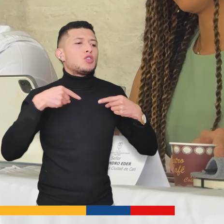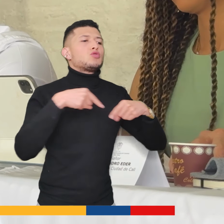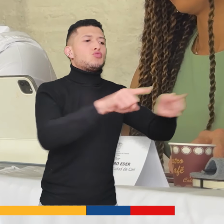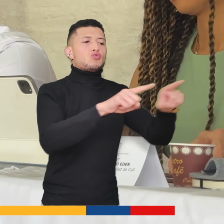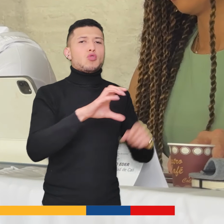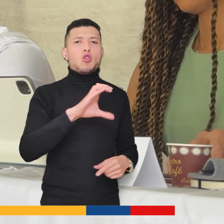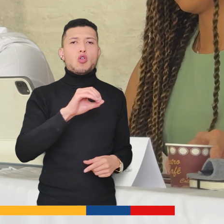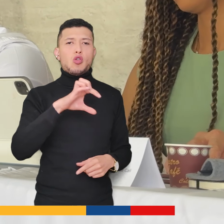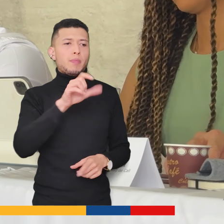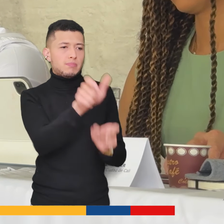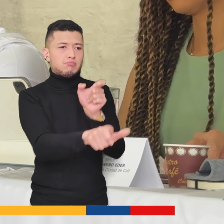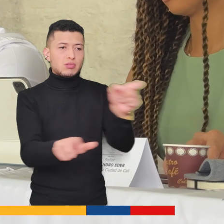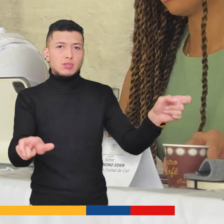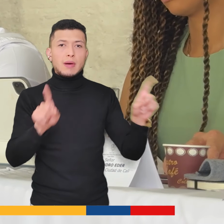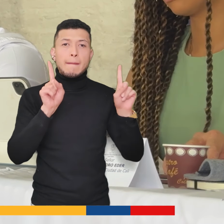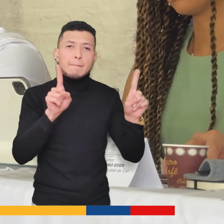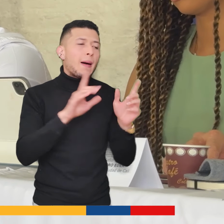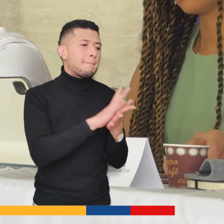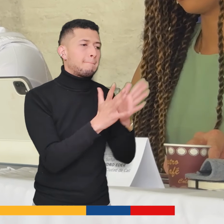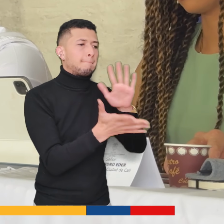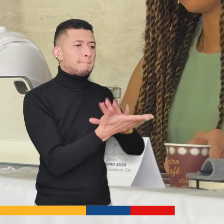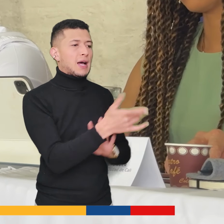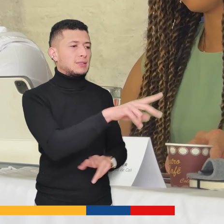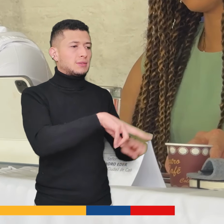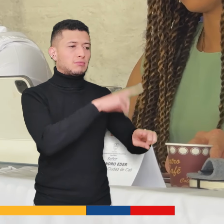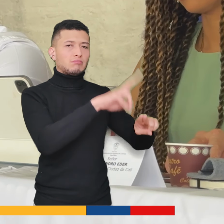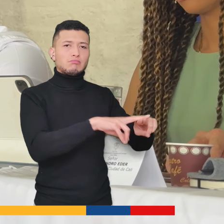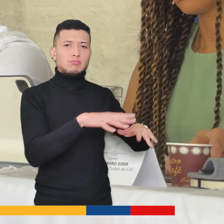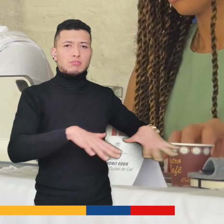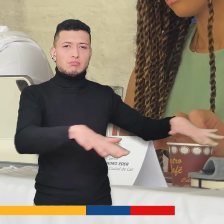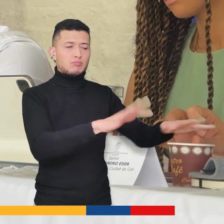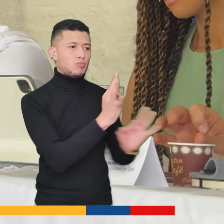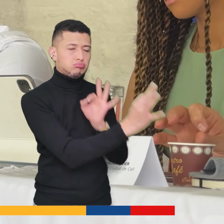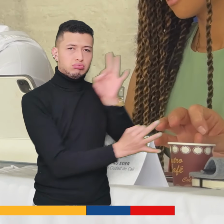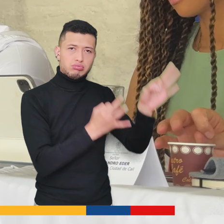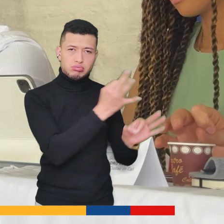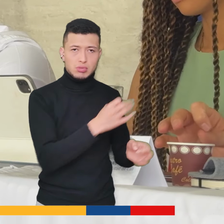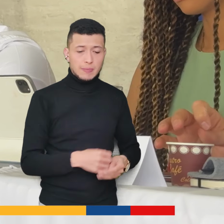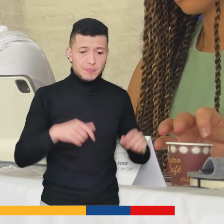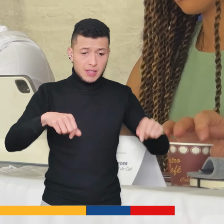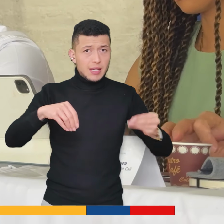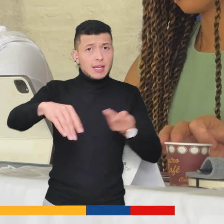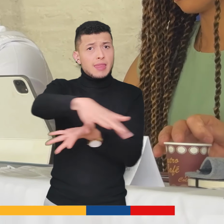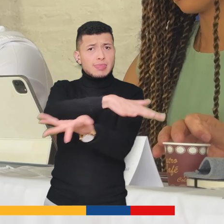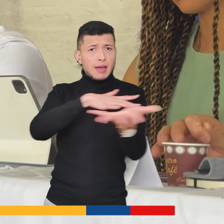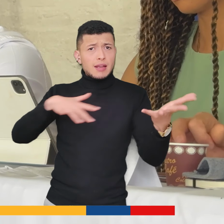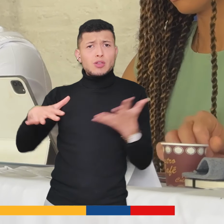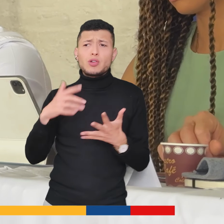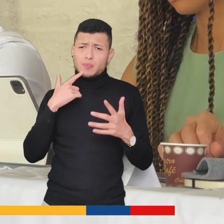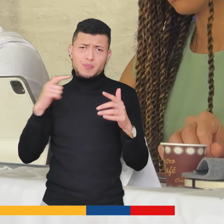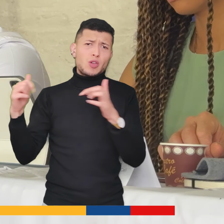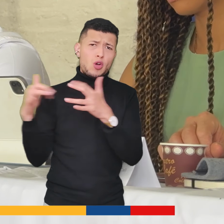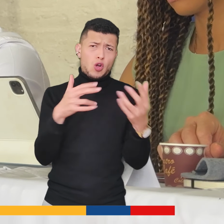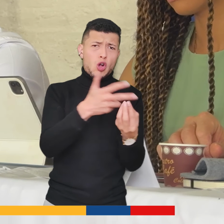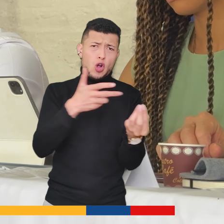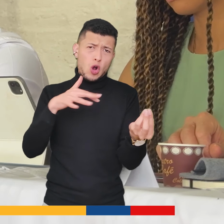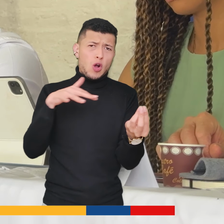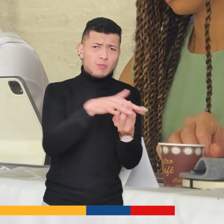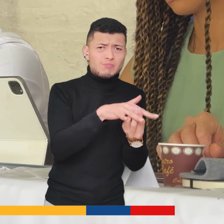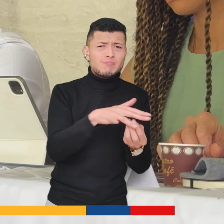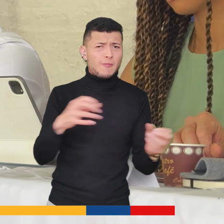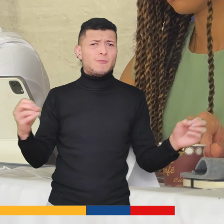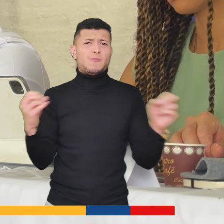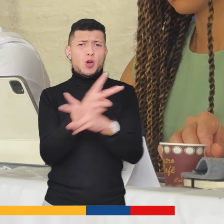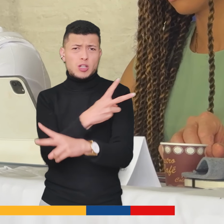la paz con la naturaleza. Y este territorio que bien ha vivido el conflicto armado y la